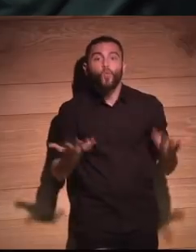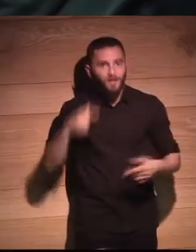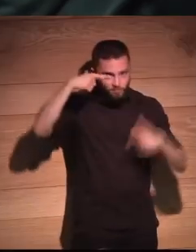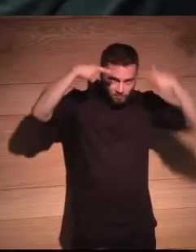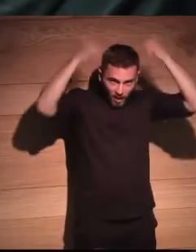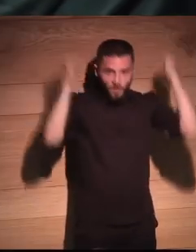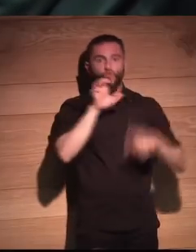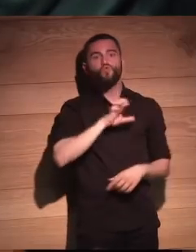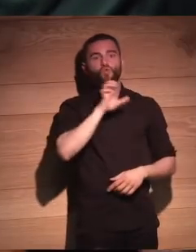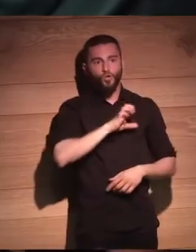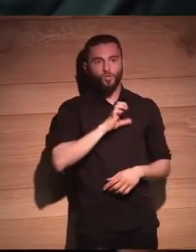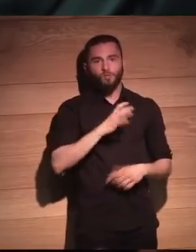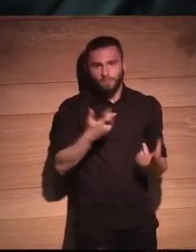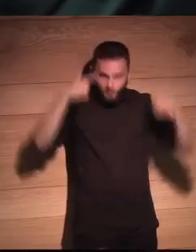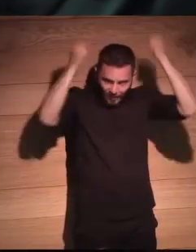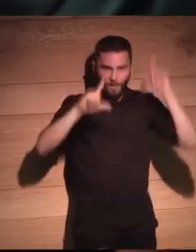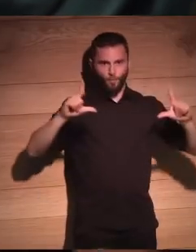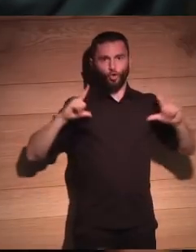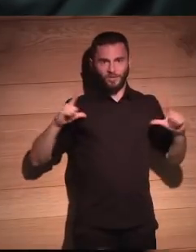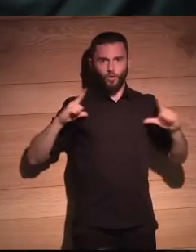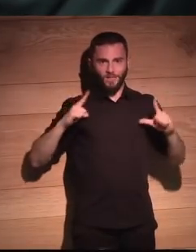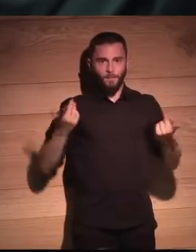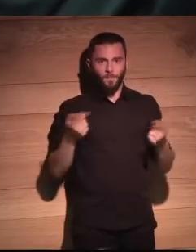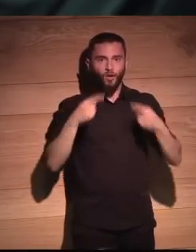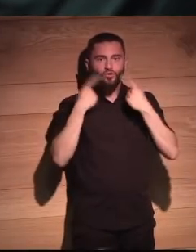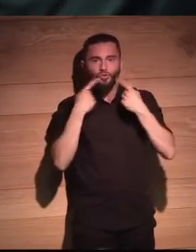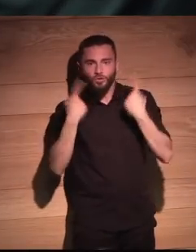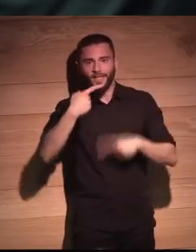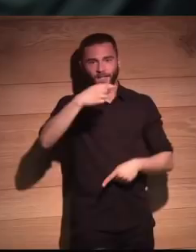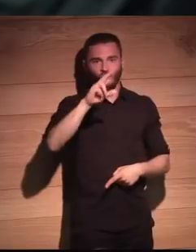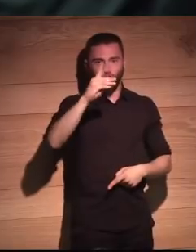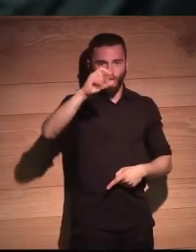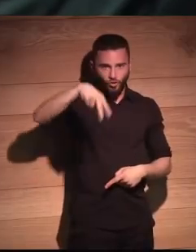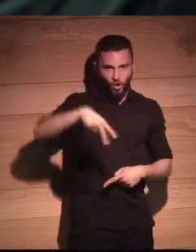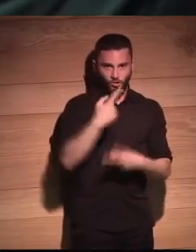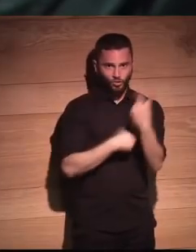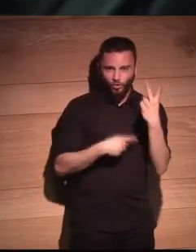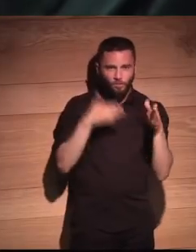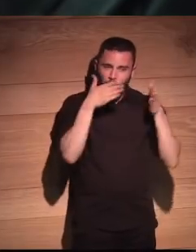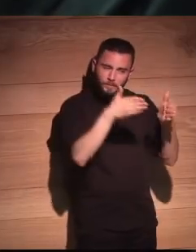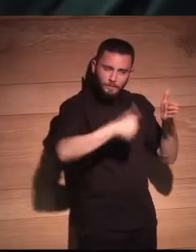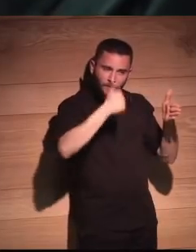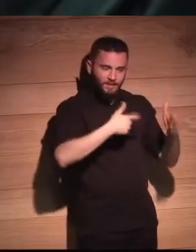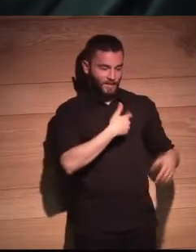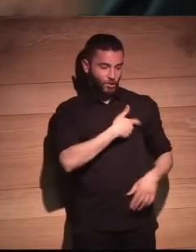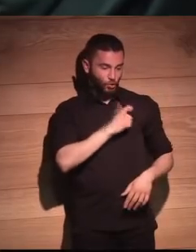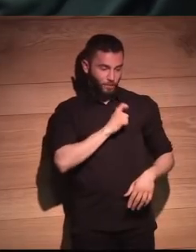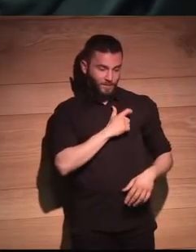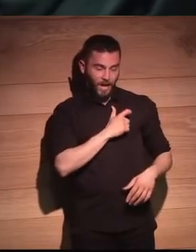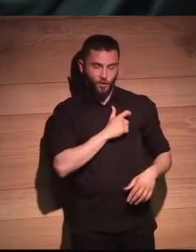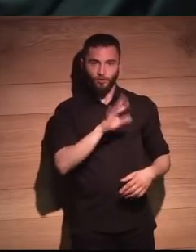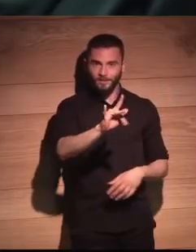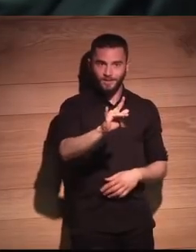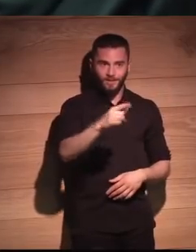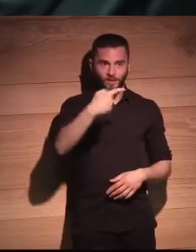Es muy curioso, aunque Batman sea el protagonista. Se centra mucho en el Joker y en Gordon, eso lo mencionasteis. Comisario. Sí,